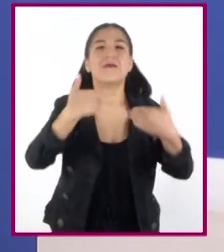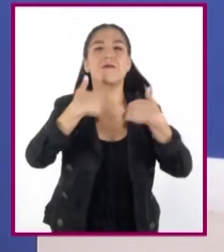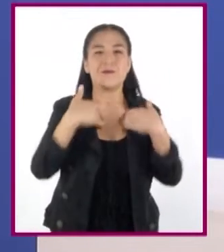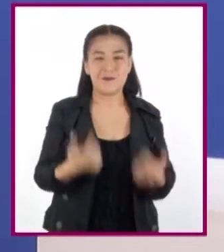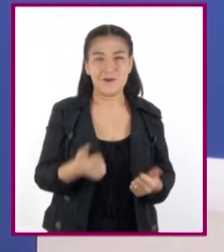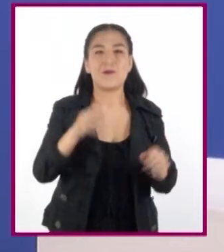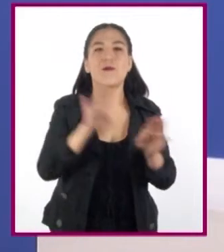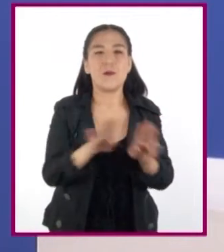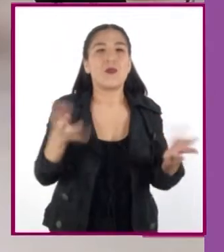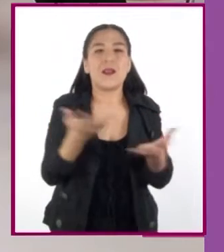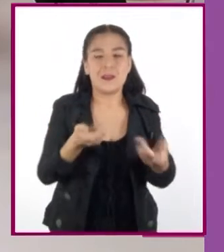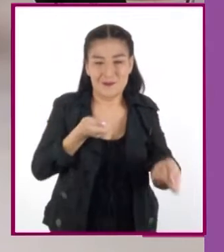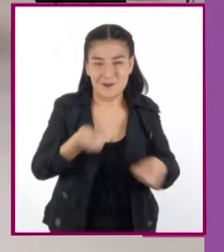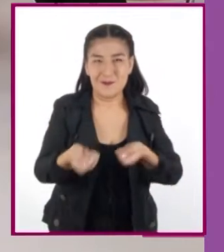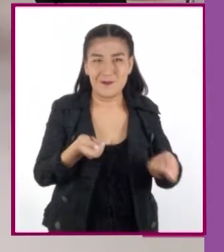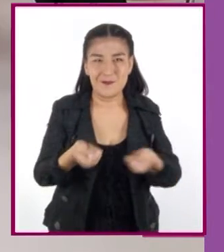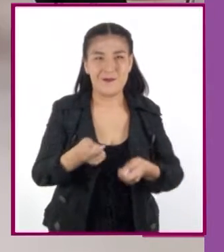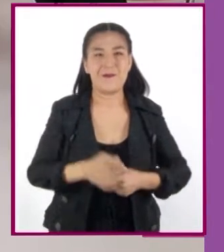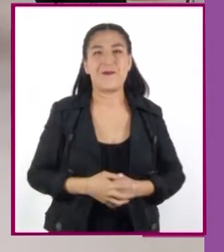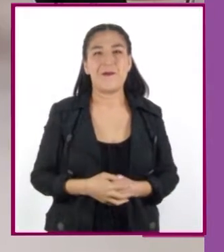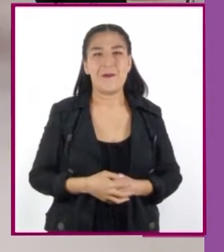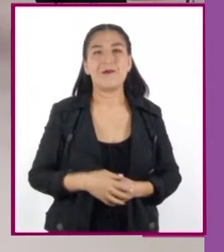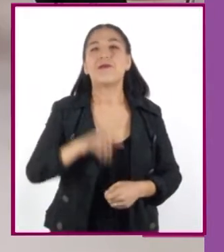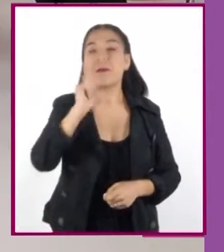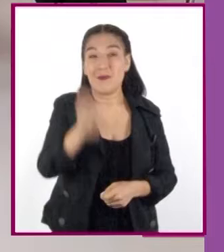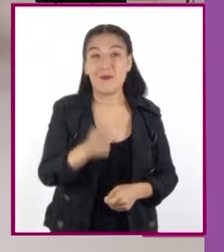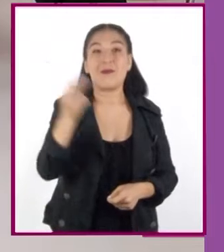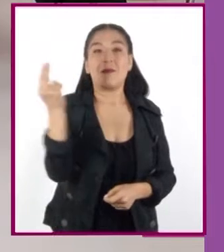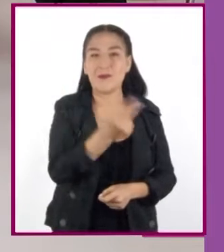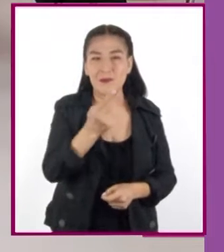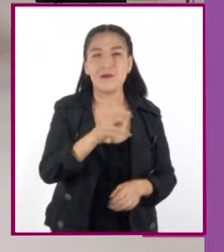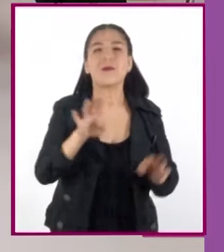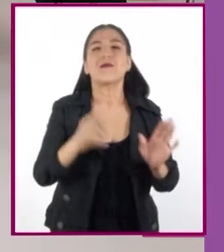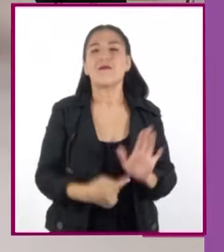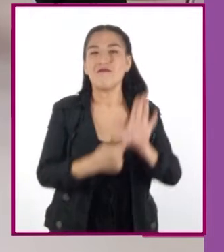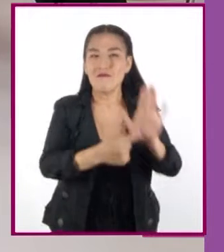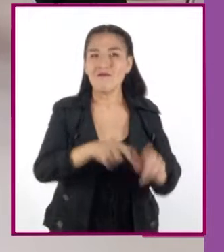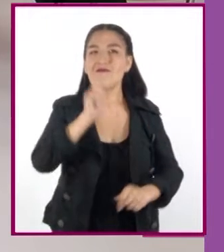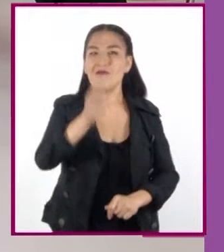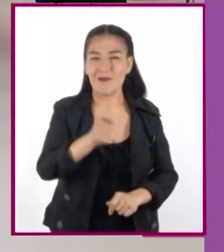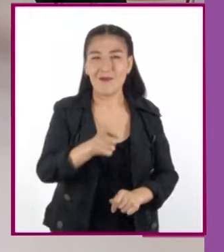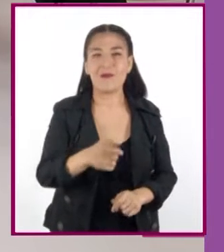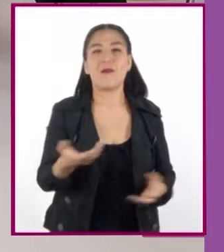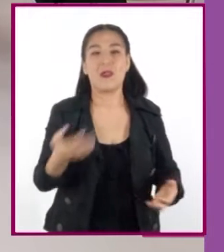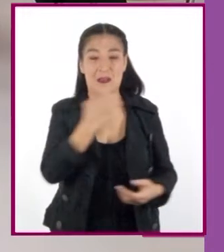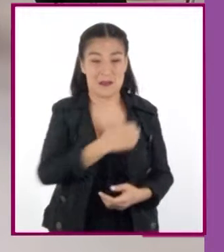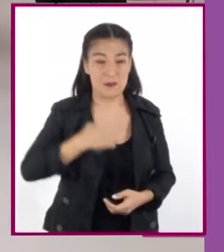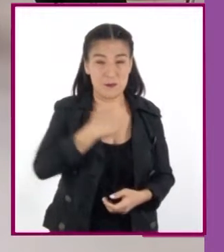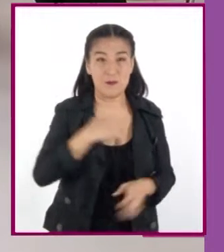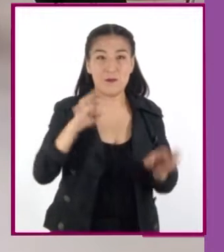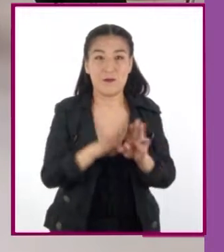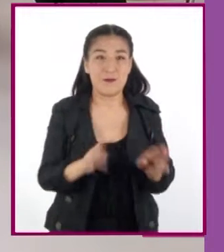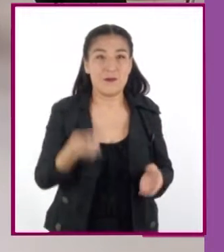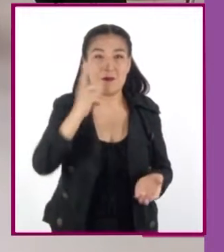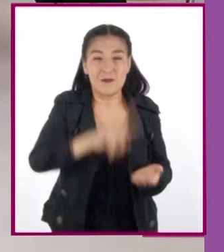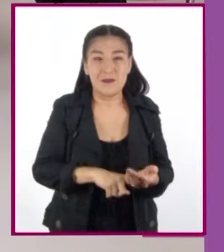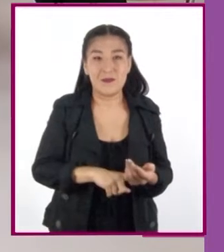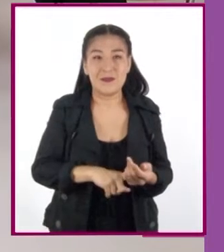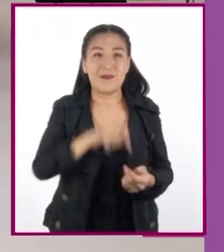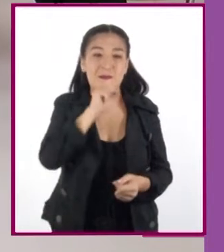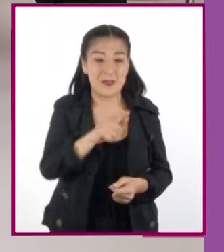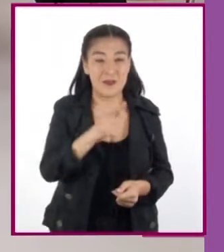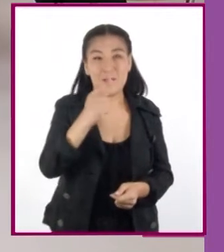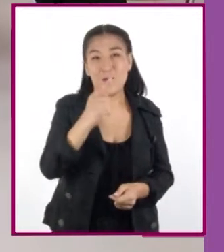y gestionarlos. Sería necesario destacar que las emociones no se presentan solo en una etapa